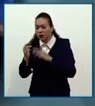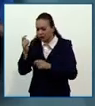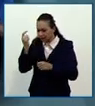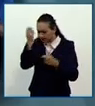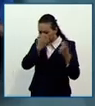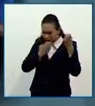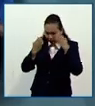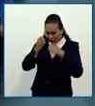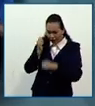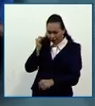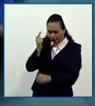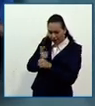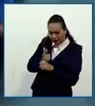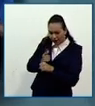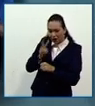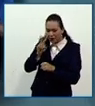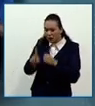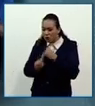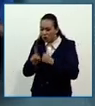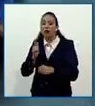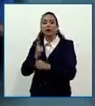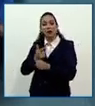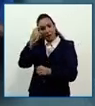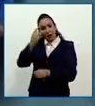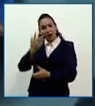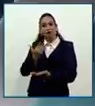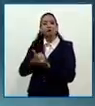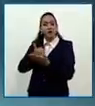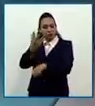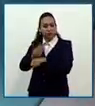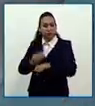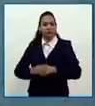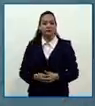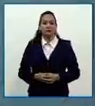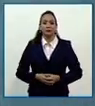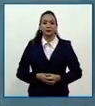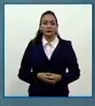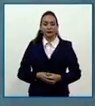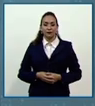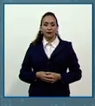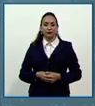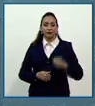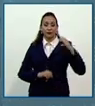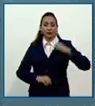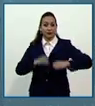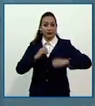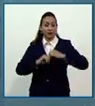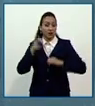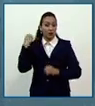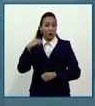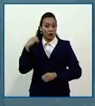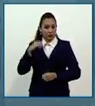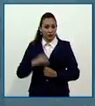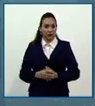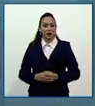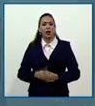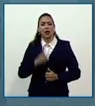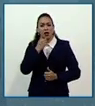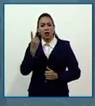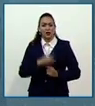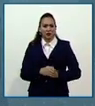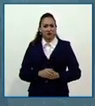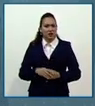identificar problemáticas y formular propuestas para su mejor operación. El Poder Judicial de Oaxaca aseguró que aportará todo